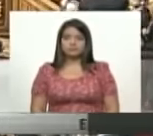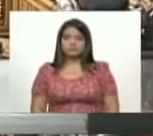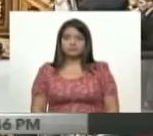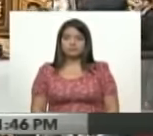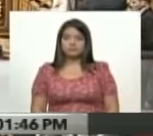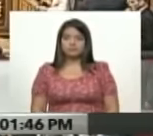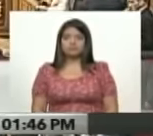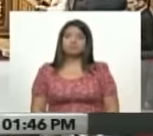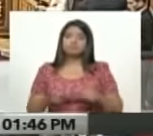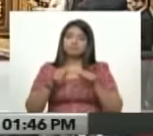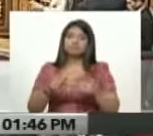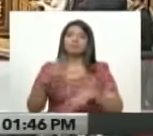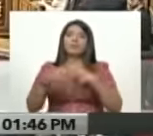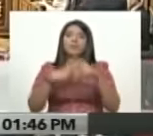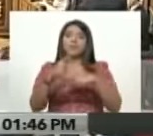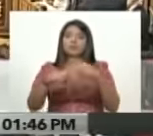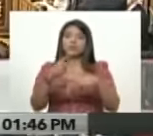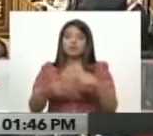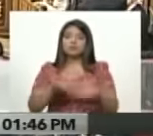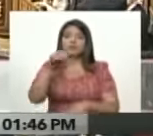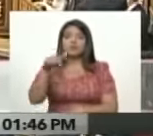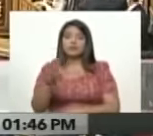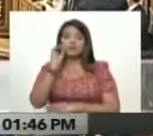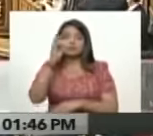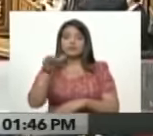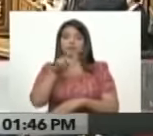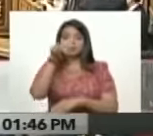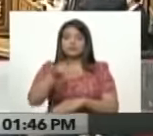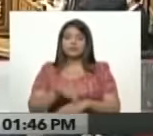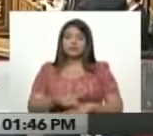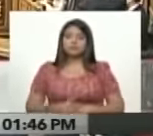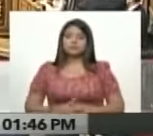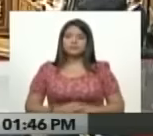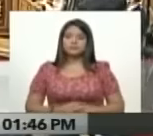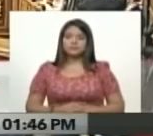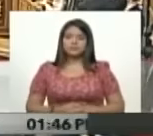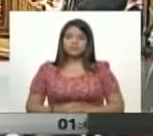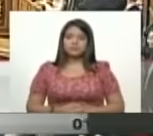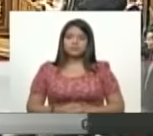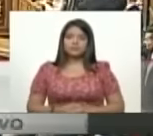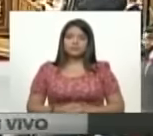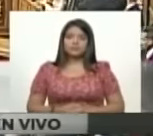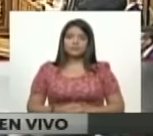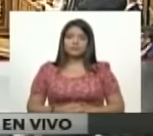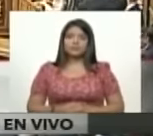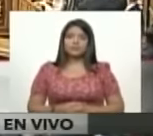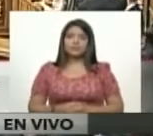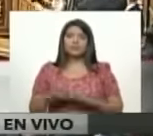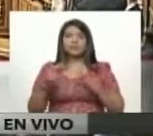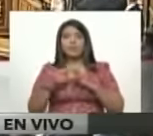Continúa el proceso de instalación desde el hemiciclo de sesiones del Palacio Federal Legislativo para el periodo